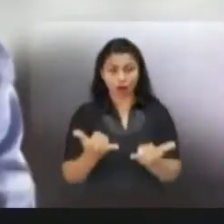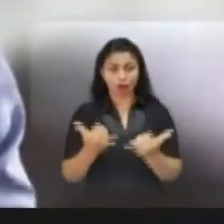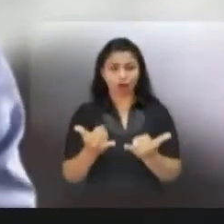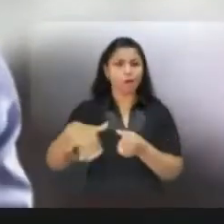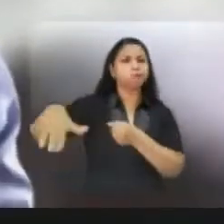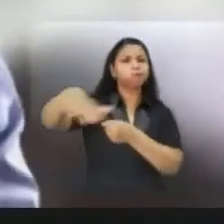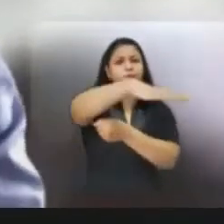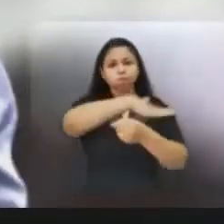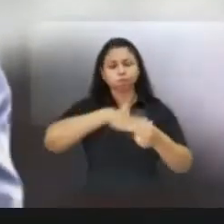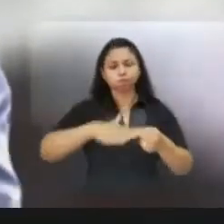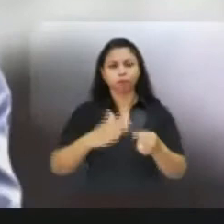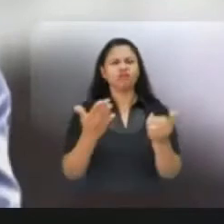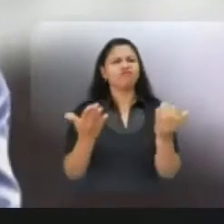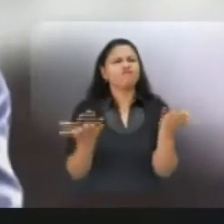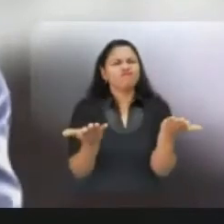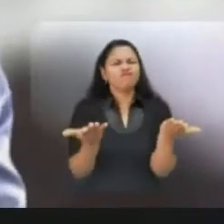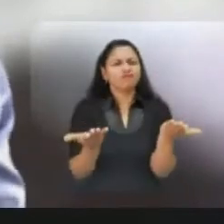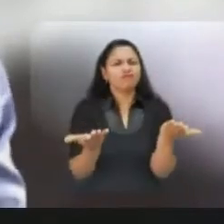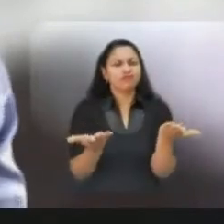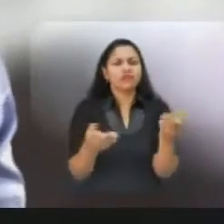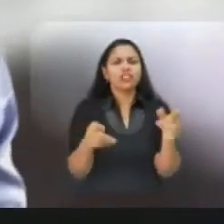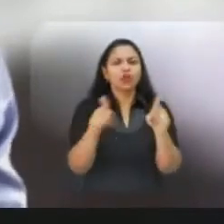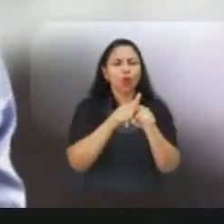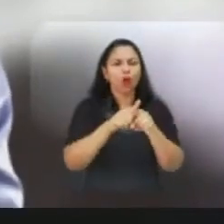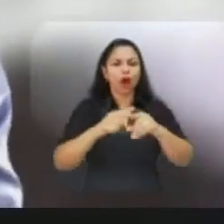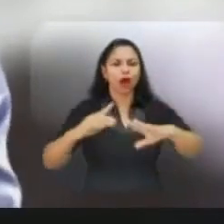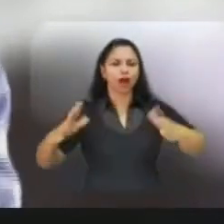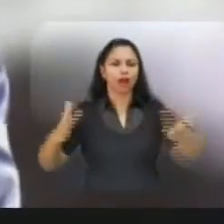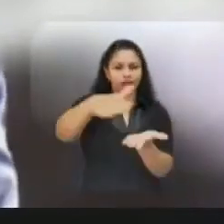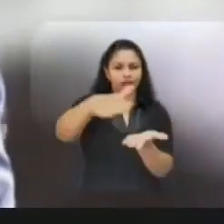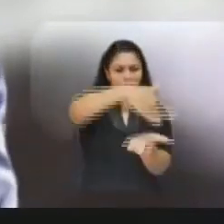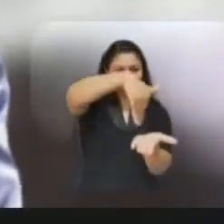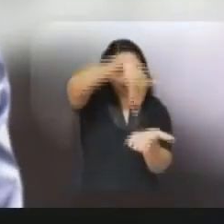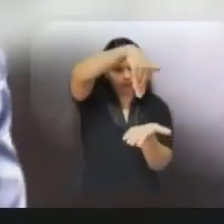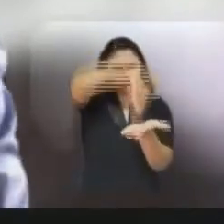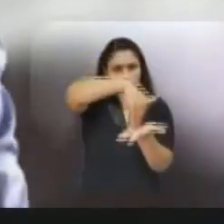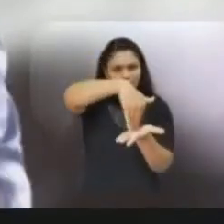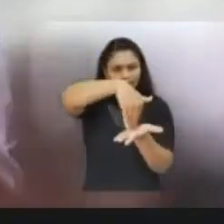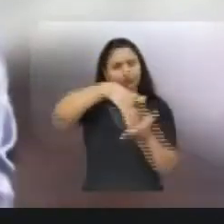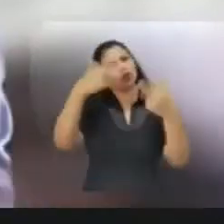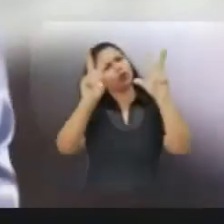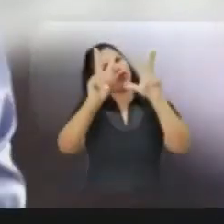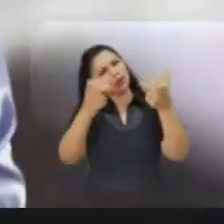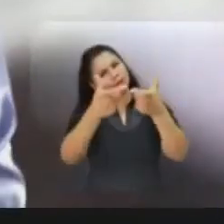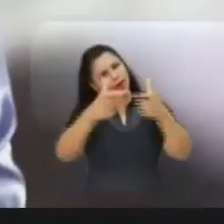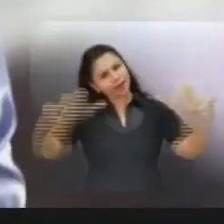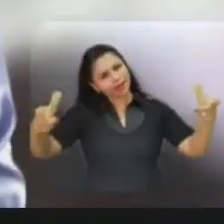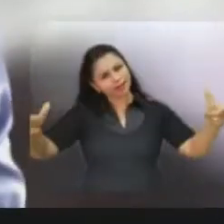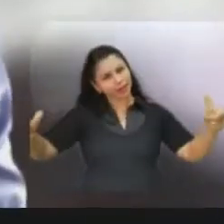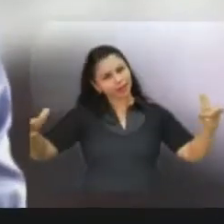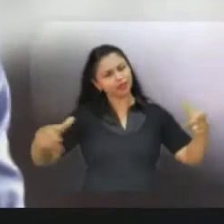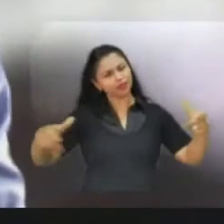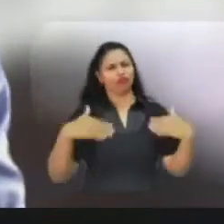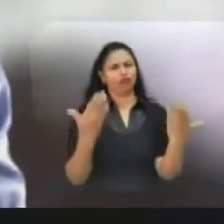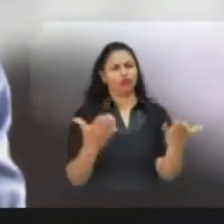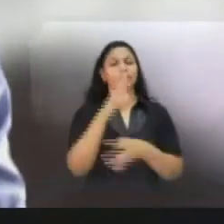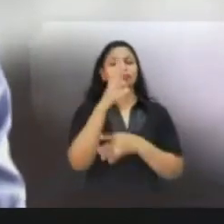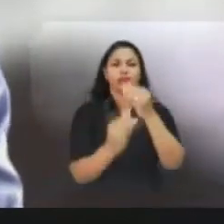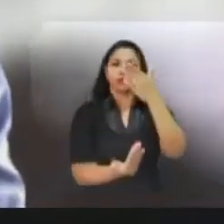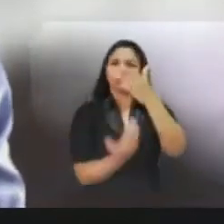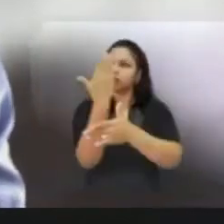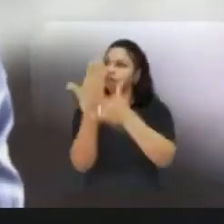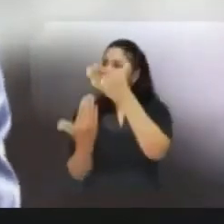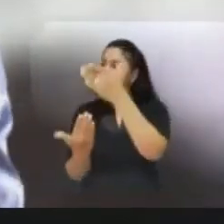como descentralizando la visión de cómo se gestiona el espectro. Y porque están apareciendo un montón de tecnologías